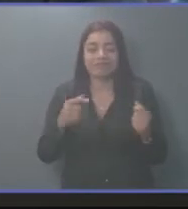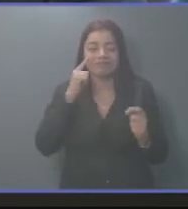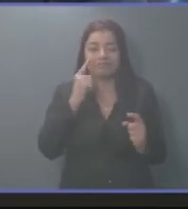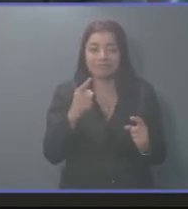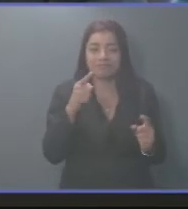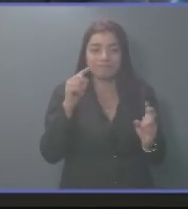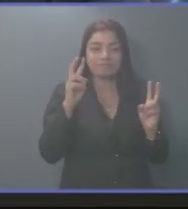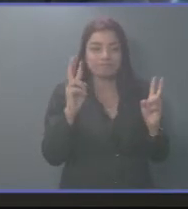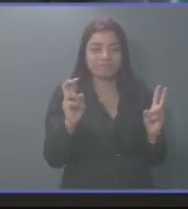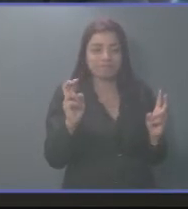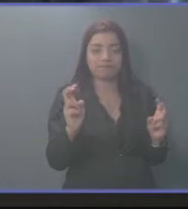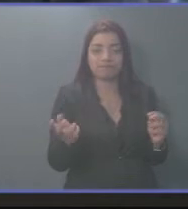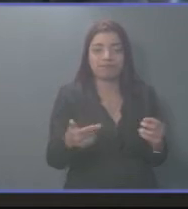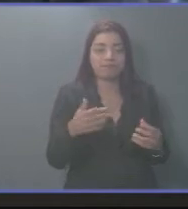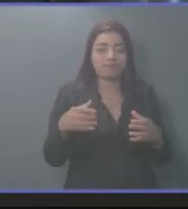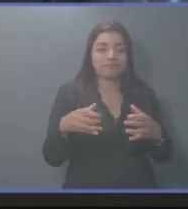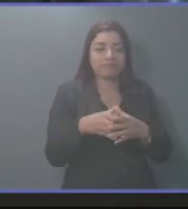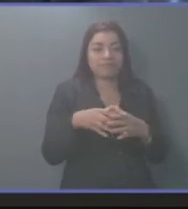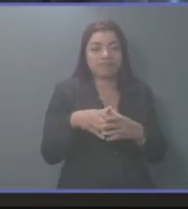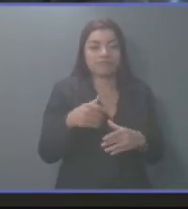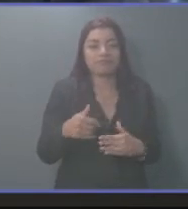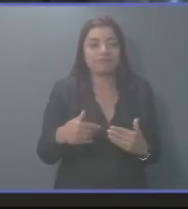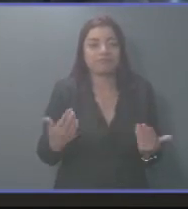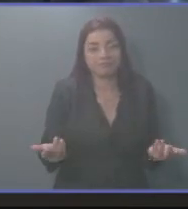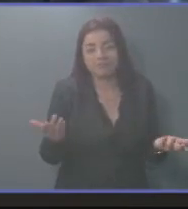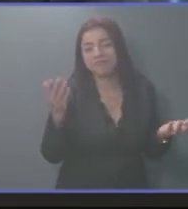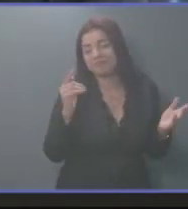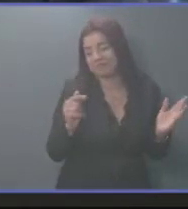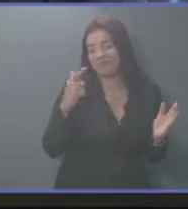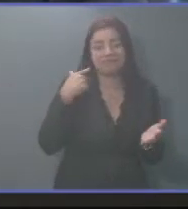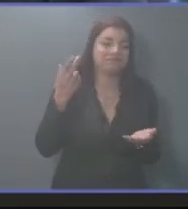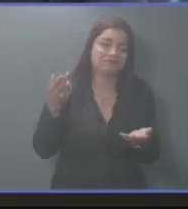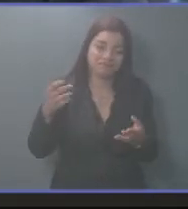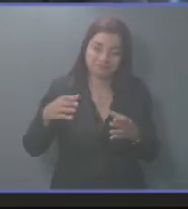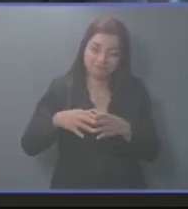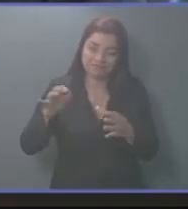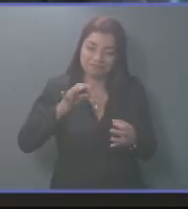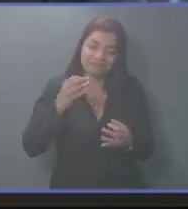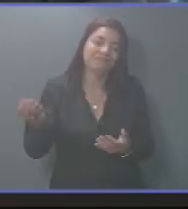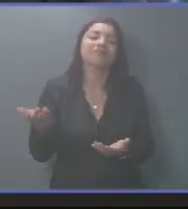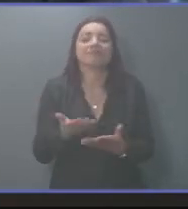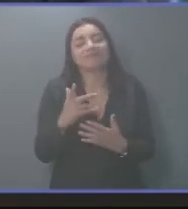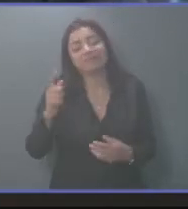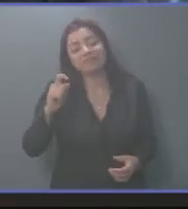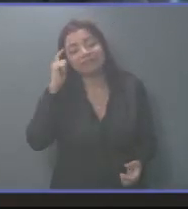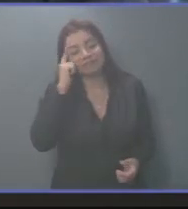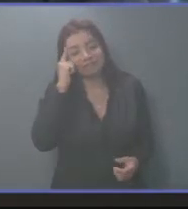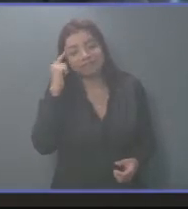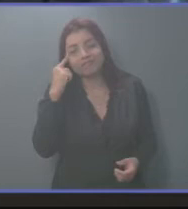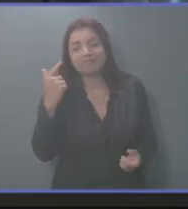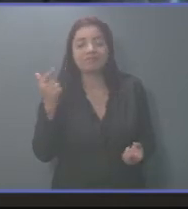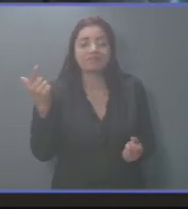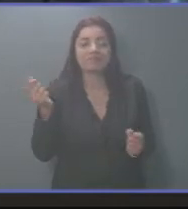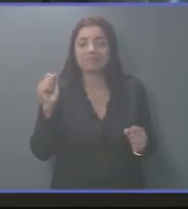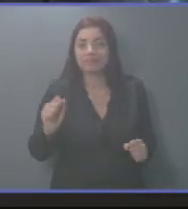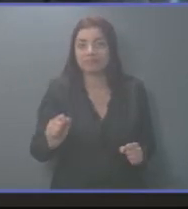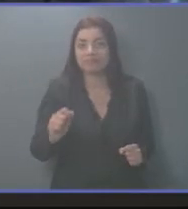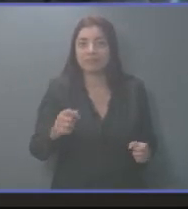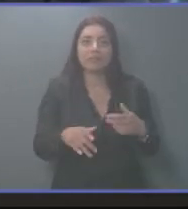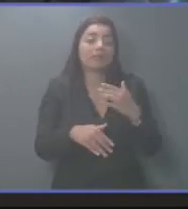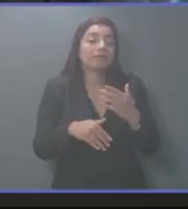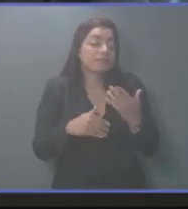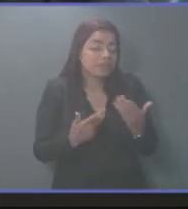de lo anterior, la comisión que suscribe, luego del estudio y análisis correspondiente sobre la moción de